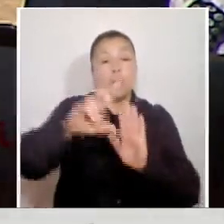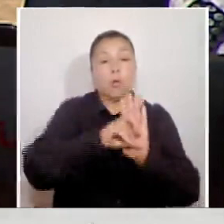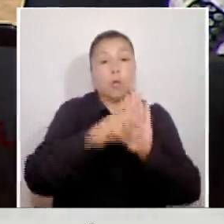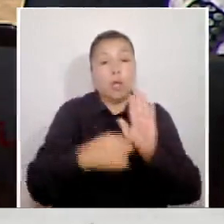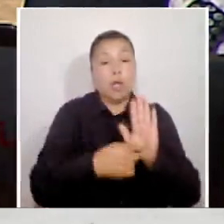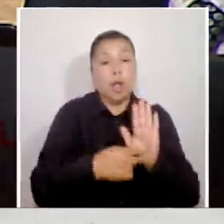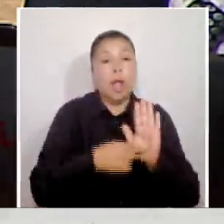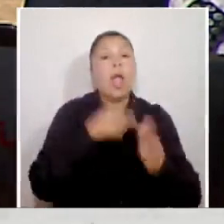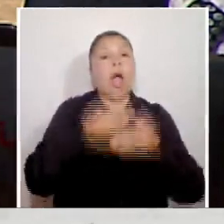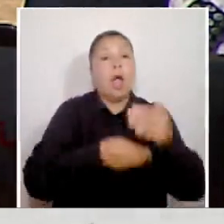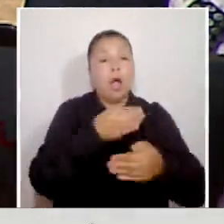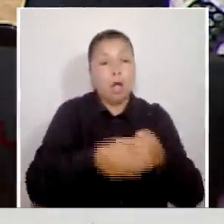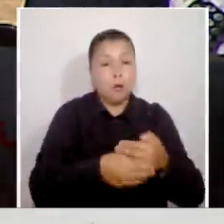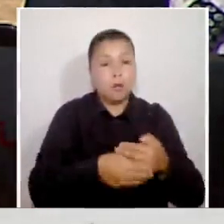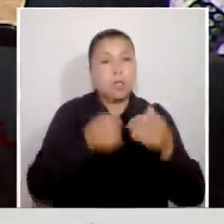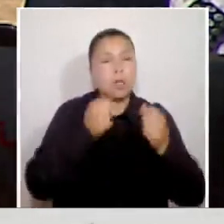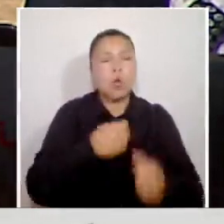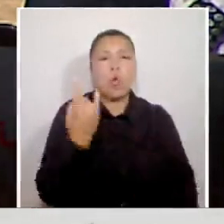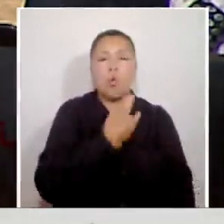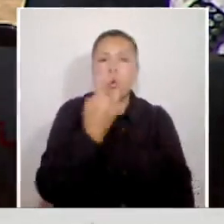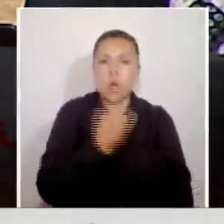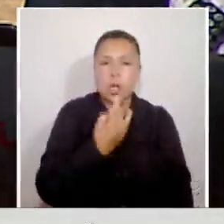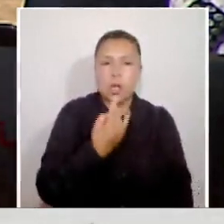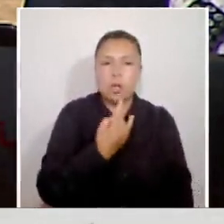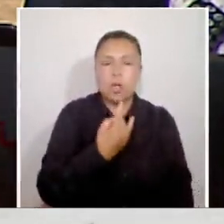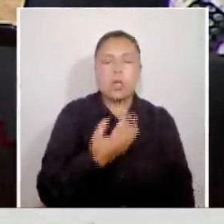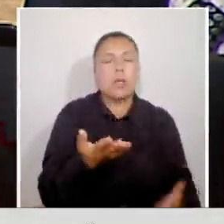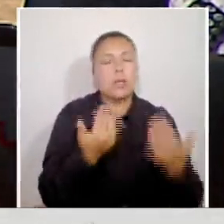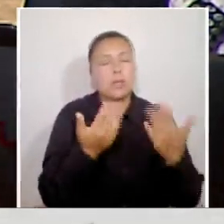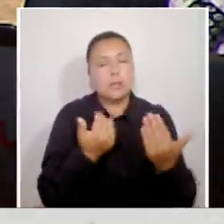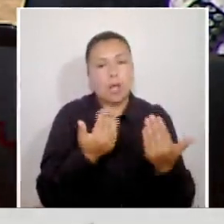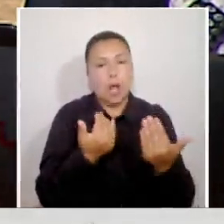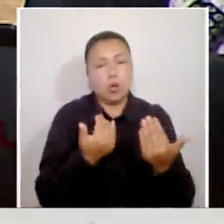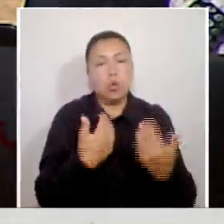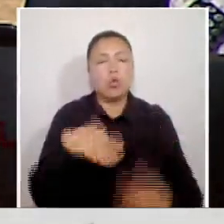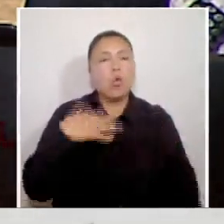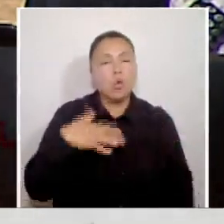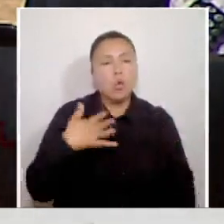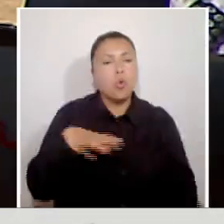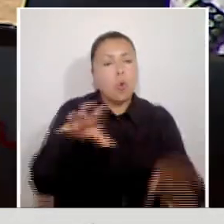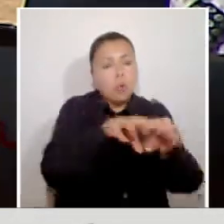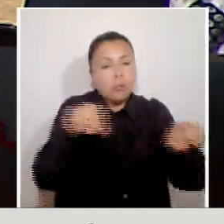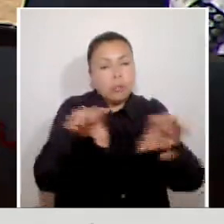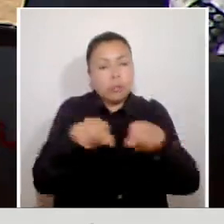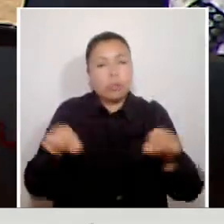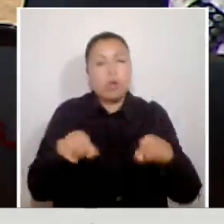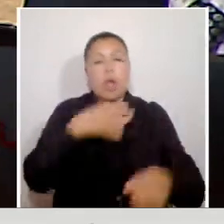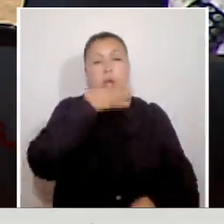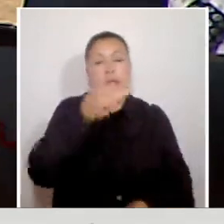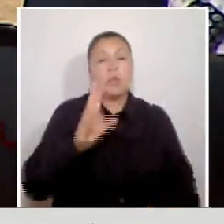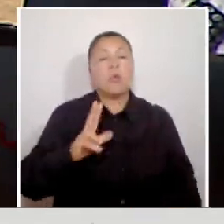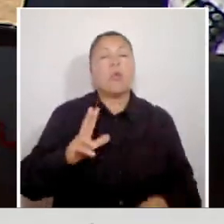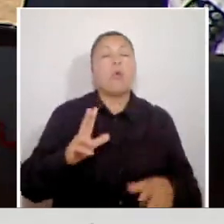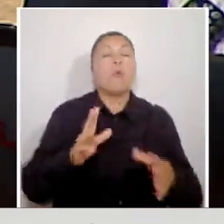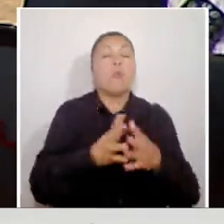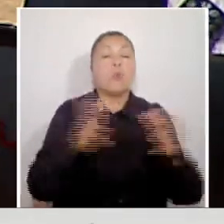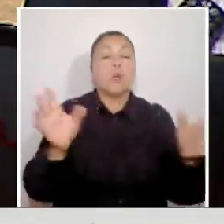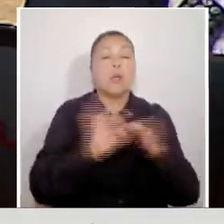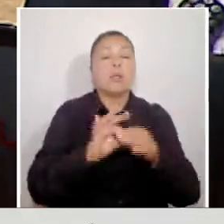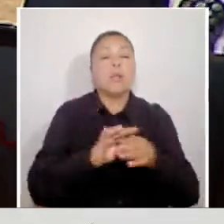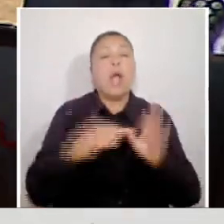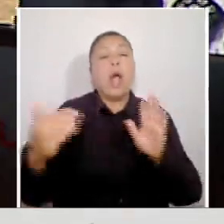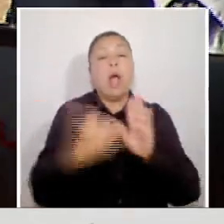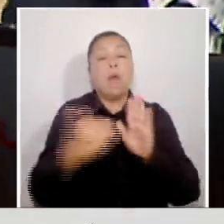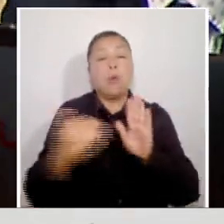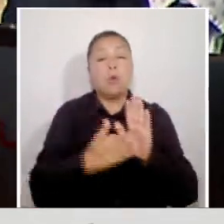avanzar ya que son urgentes y necesarios y muy consensuados he dicho muchas gracias Y espero el apoyo de los señores y señoras